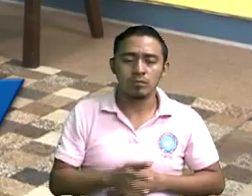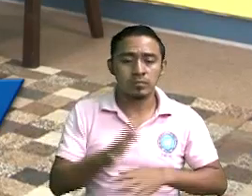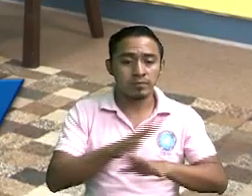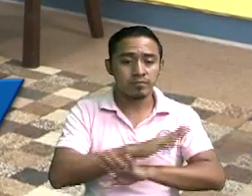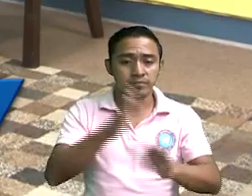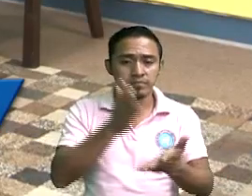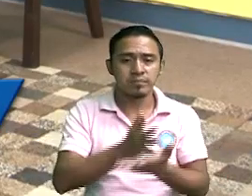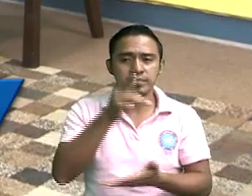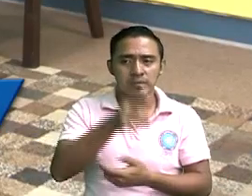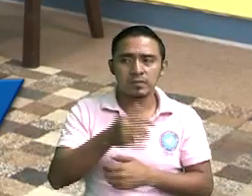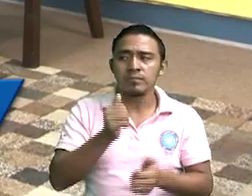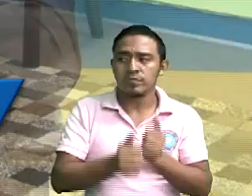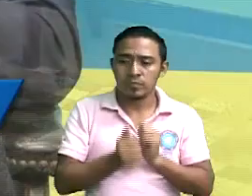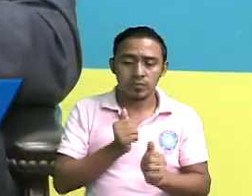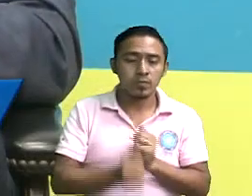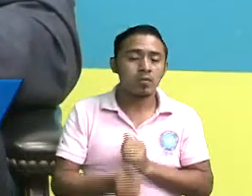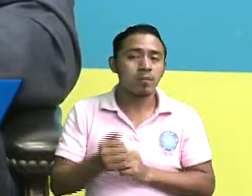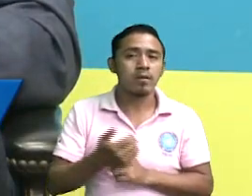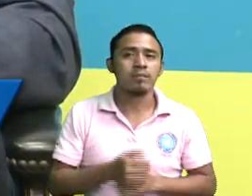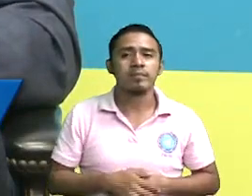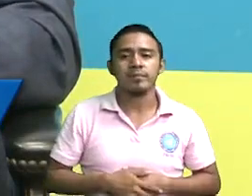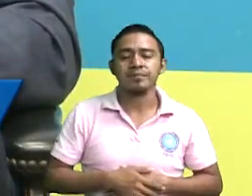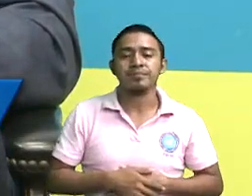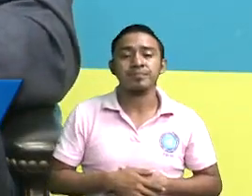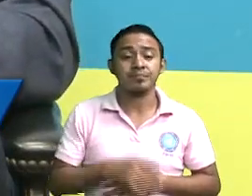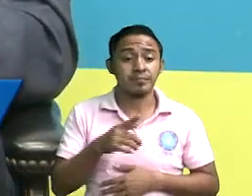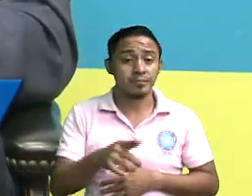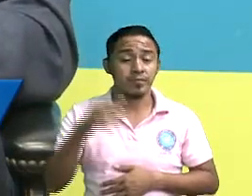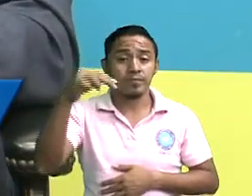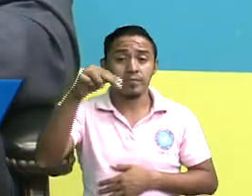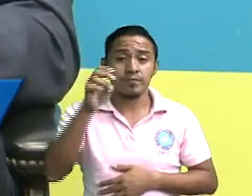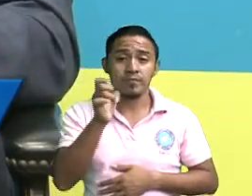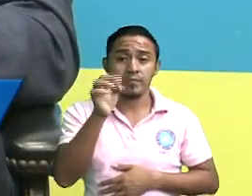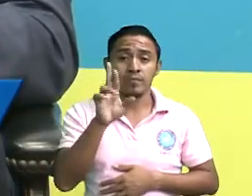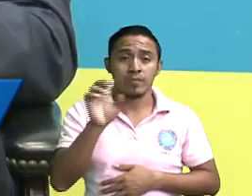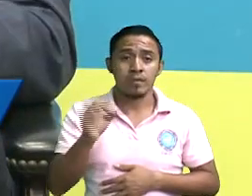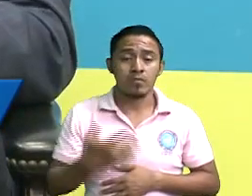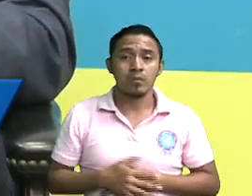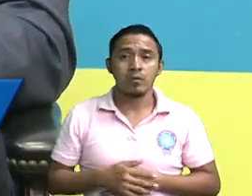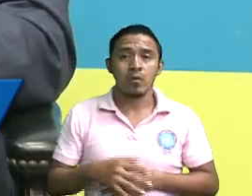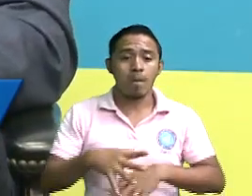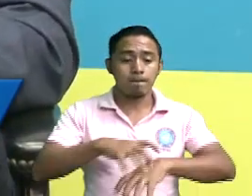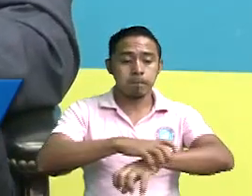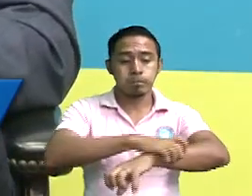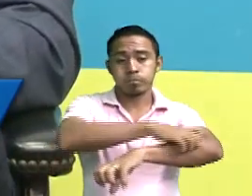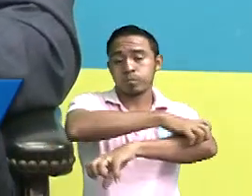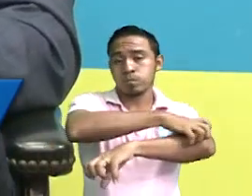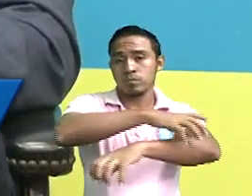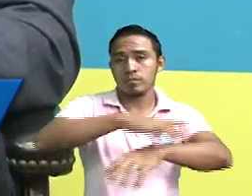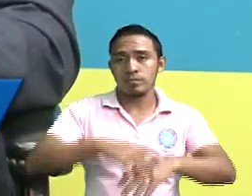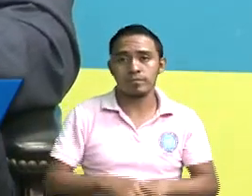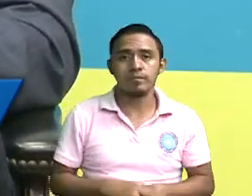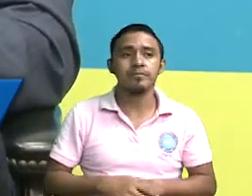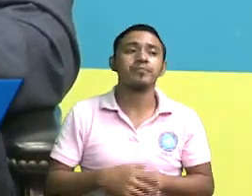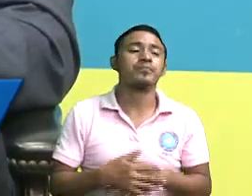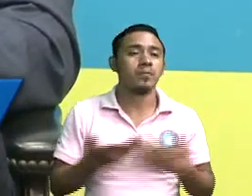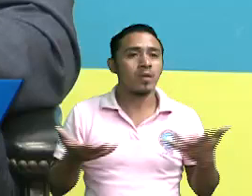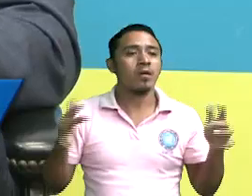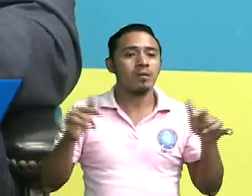determinó que estamos frente a un trastorno de la unión neuromuscular o frente a un trastorno del músculo, nos